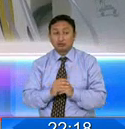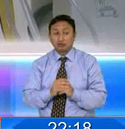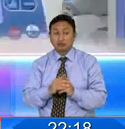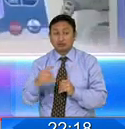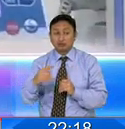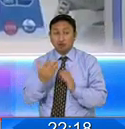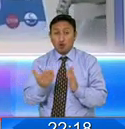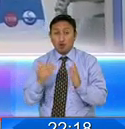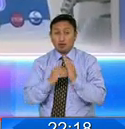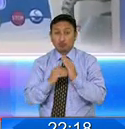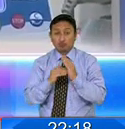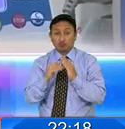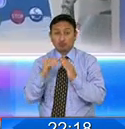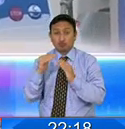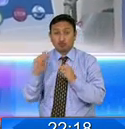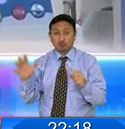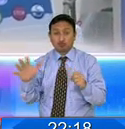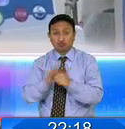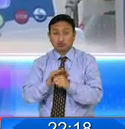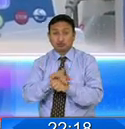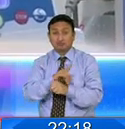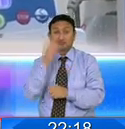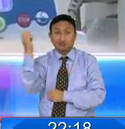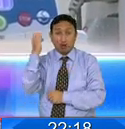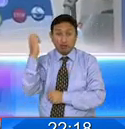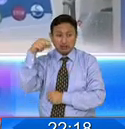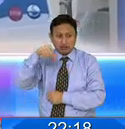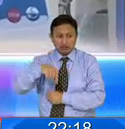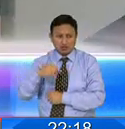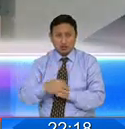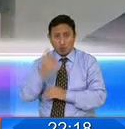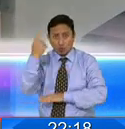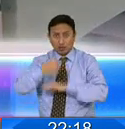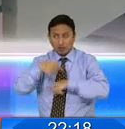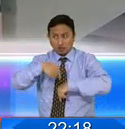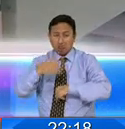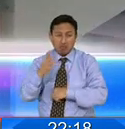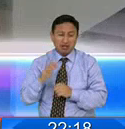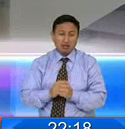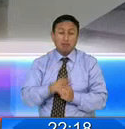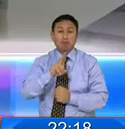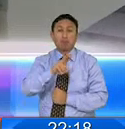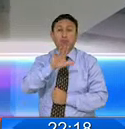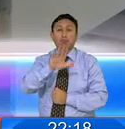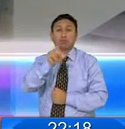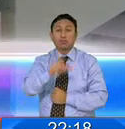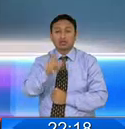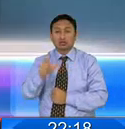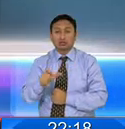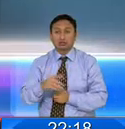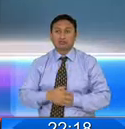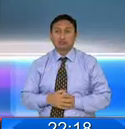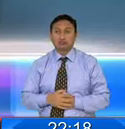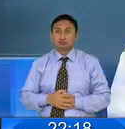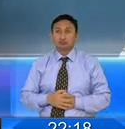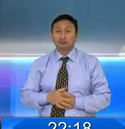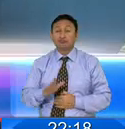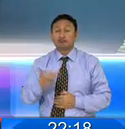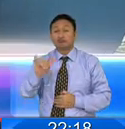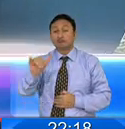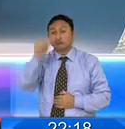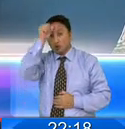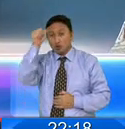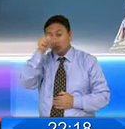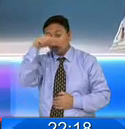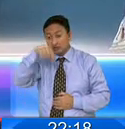que se vuelvan a llenar, pues a emergencia COVID llegan al día alrededor de 25 pacientes. Llega fines de semana donde